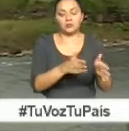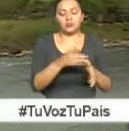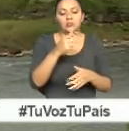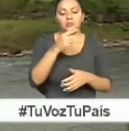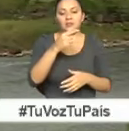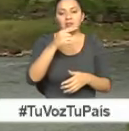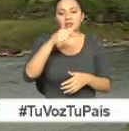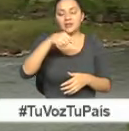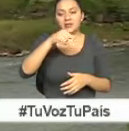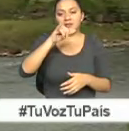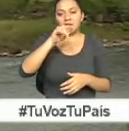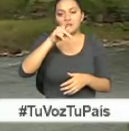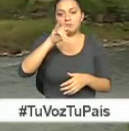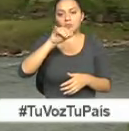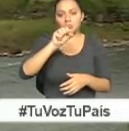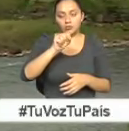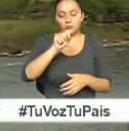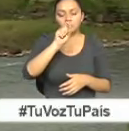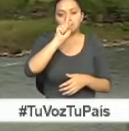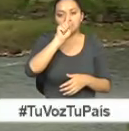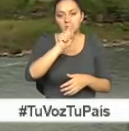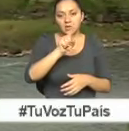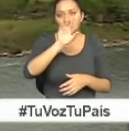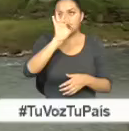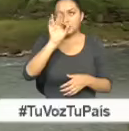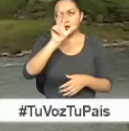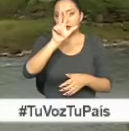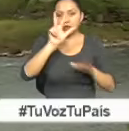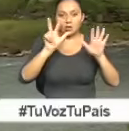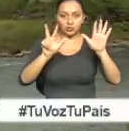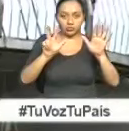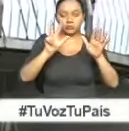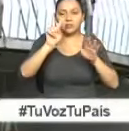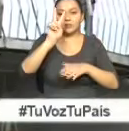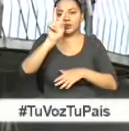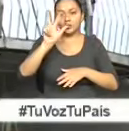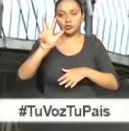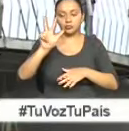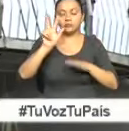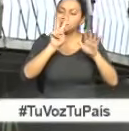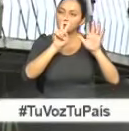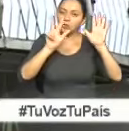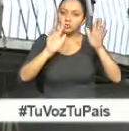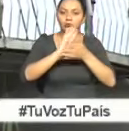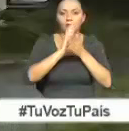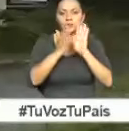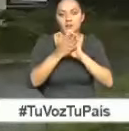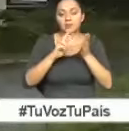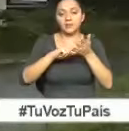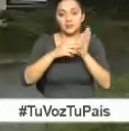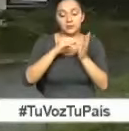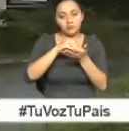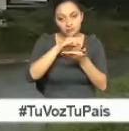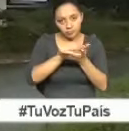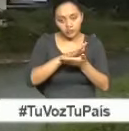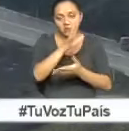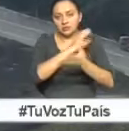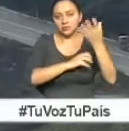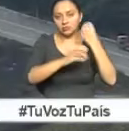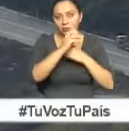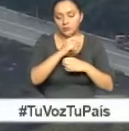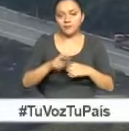cuya rebelión fue en 1578, el 28 de noviembre. Es un referente histórico. El puente sobre los ríos Pano y